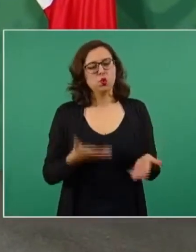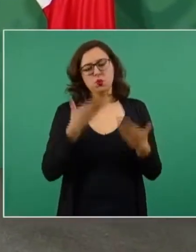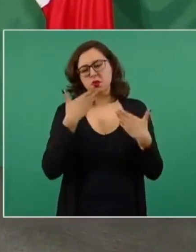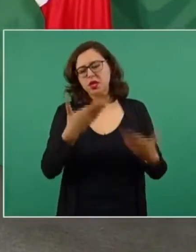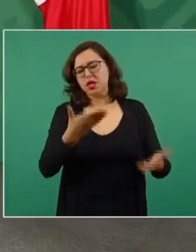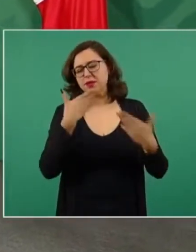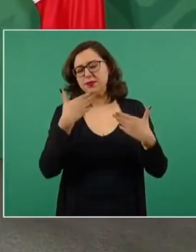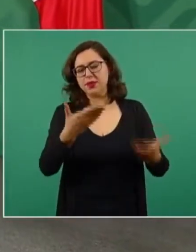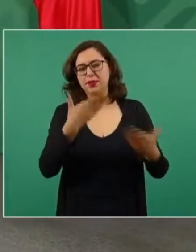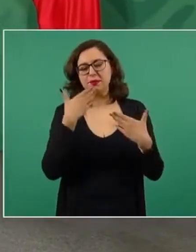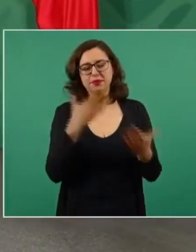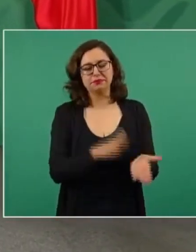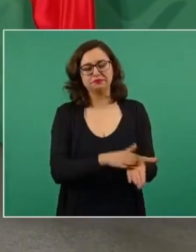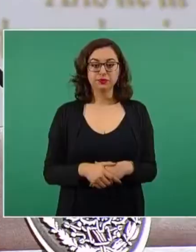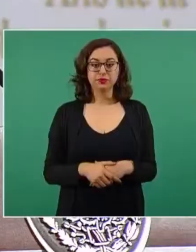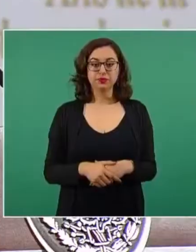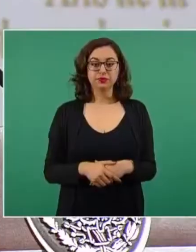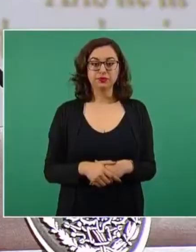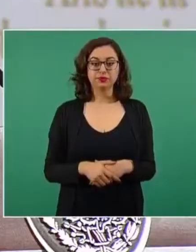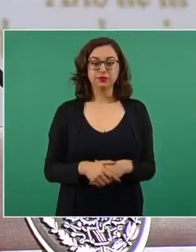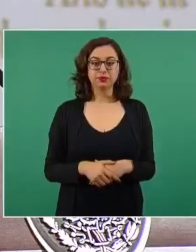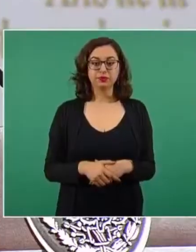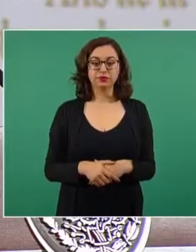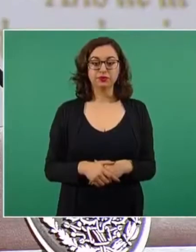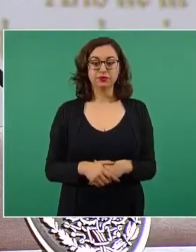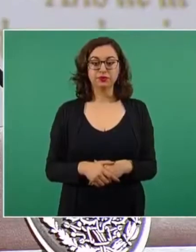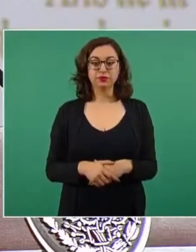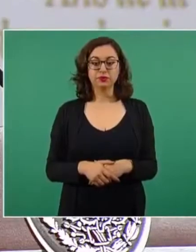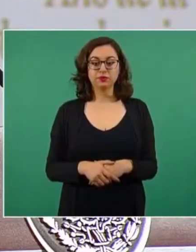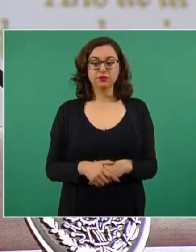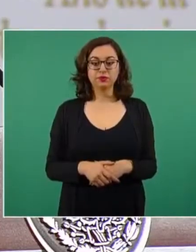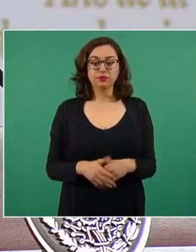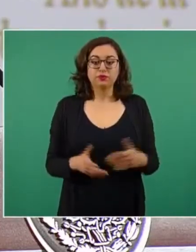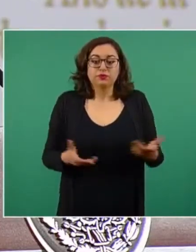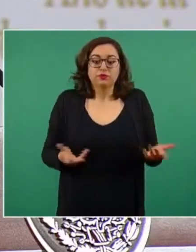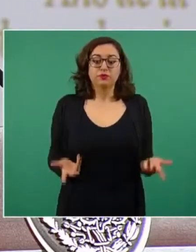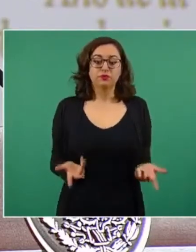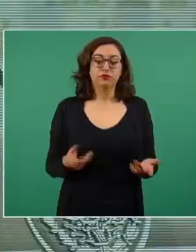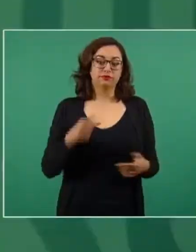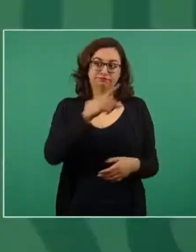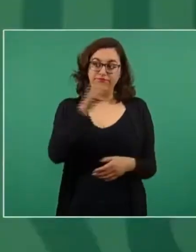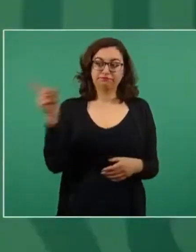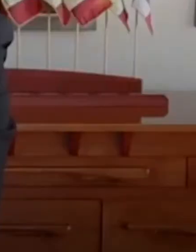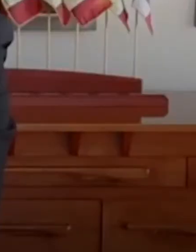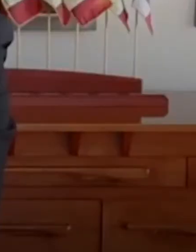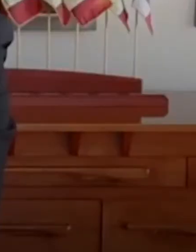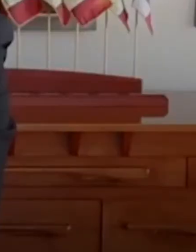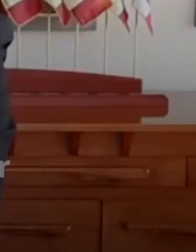a los políticos corruptos, porque pues son conservadores.